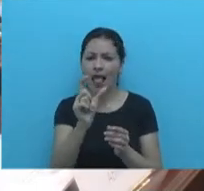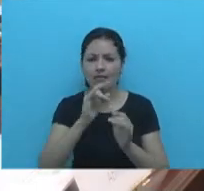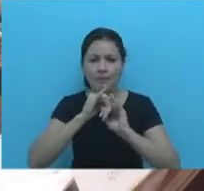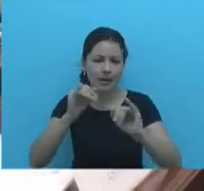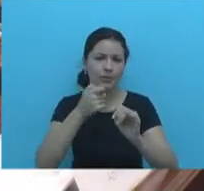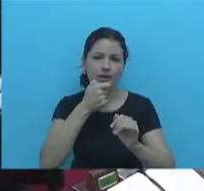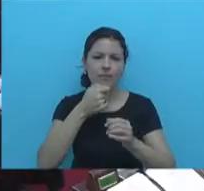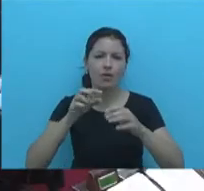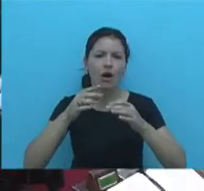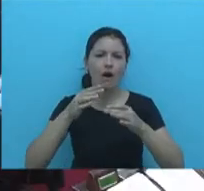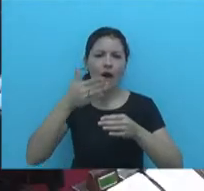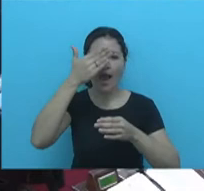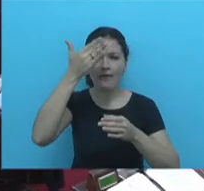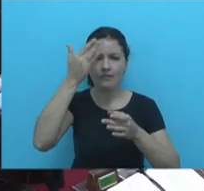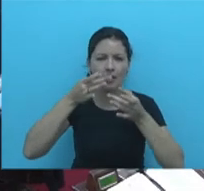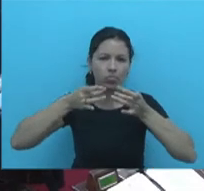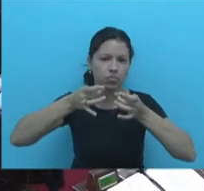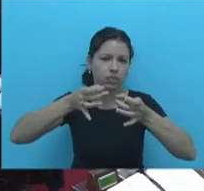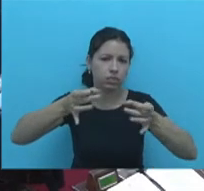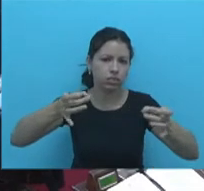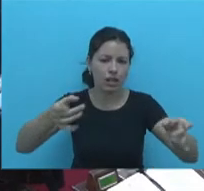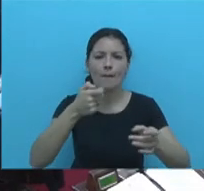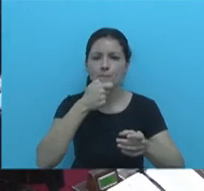SIDA, creo que.